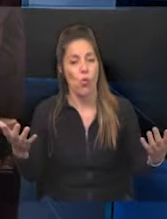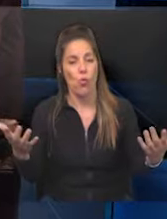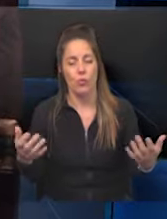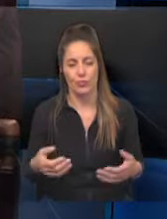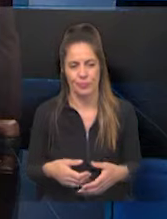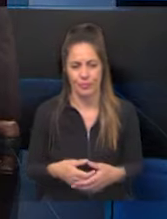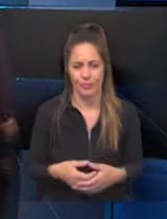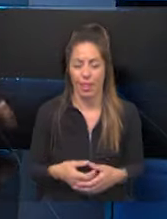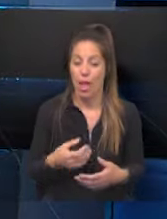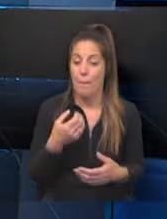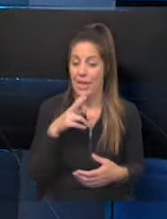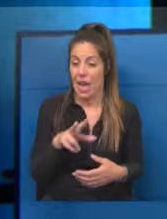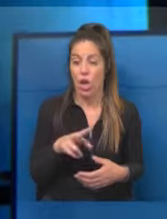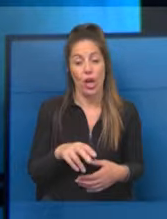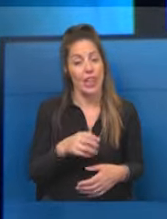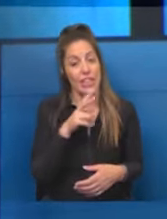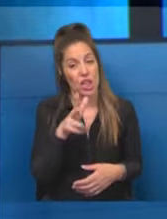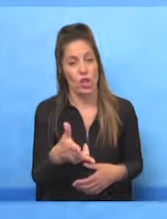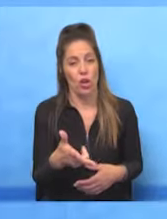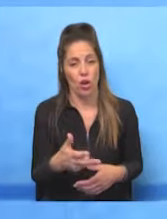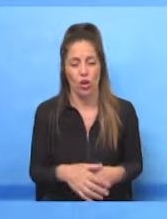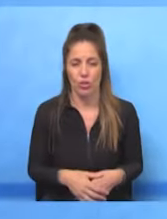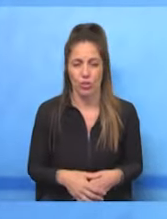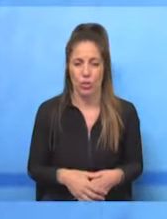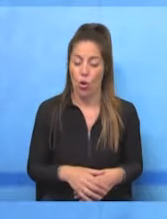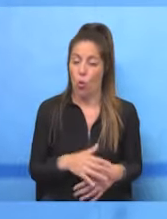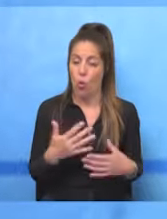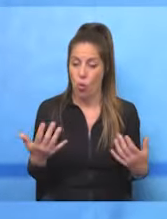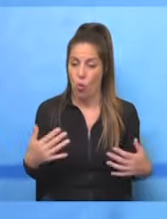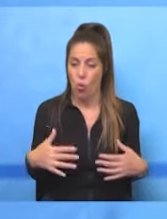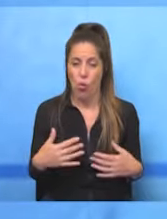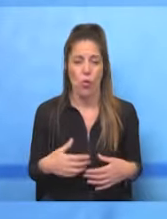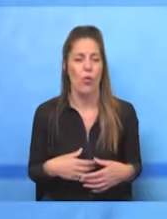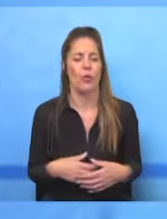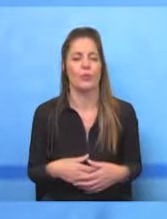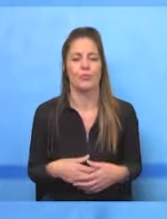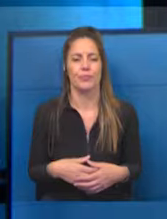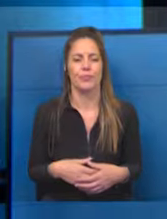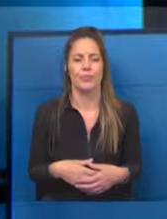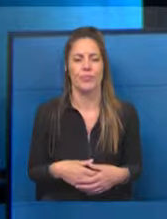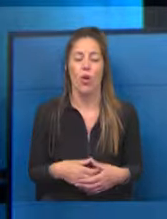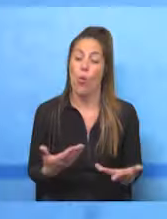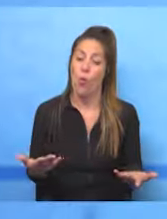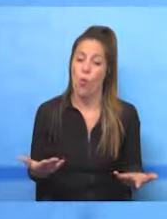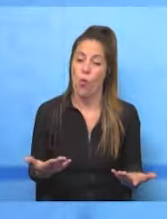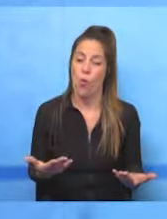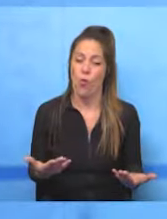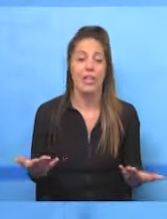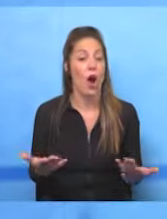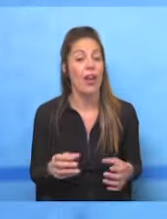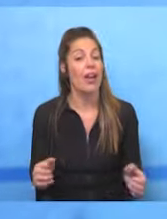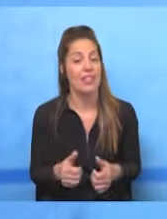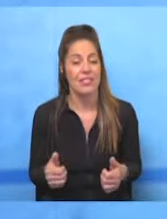Uh a ver corte corte electoral corte la que te metió Y ahora cómo a